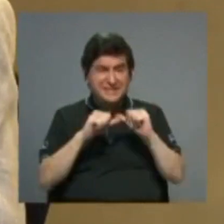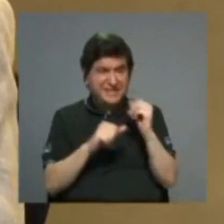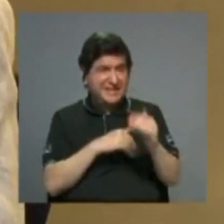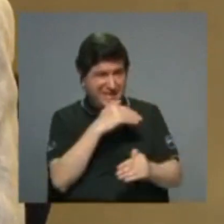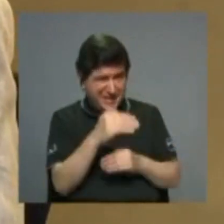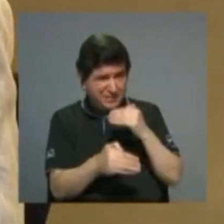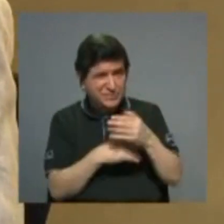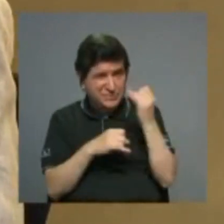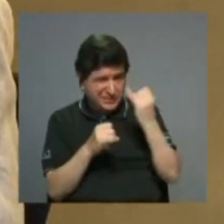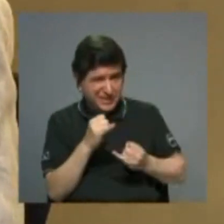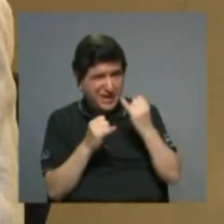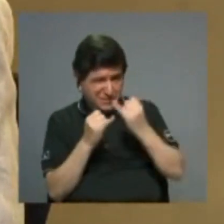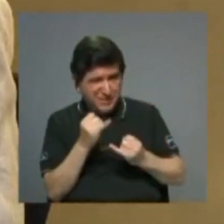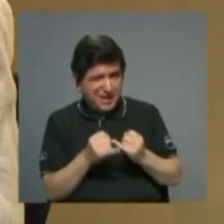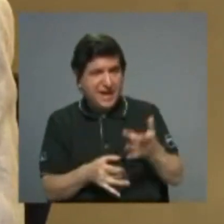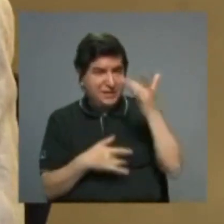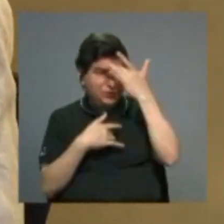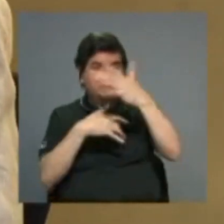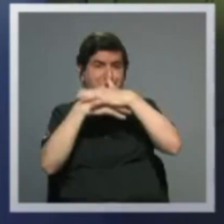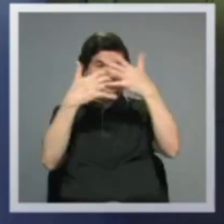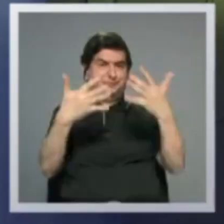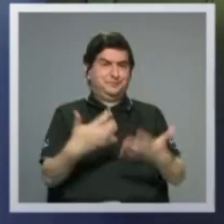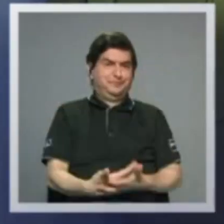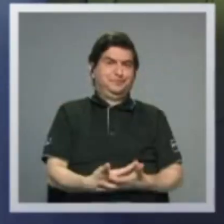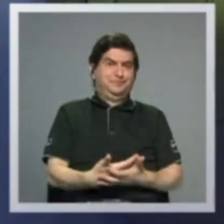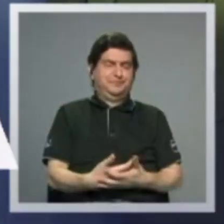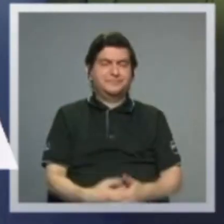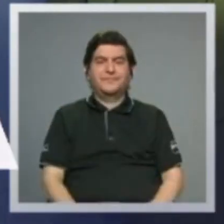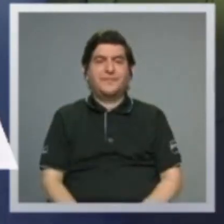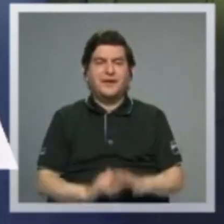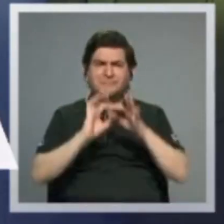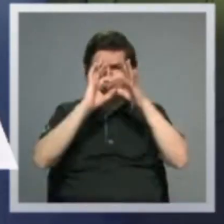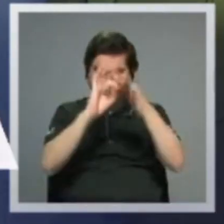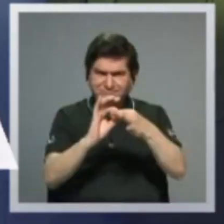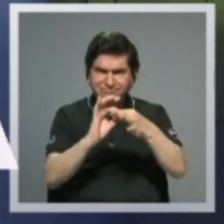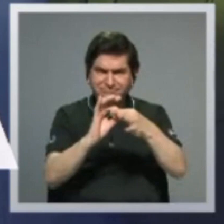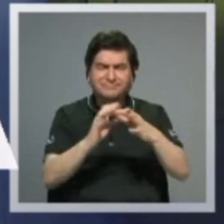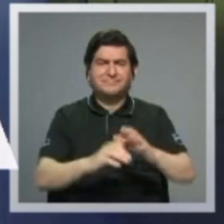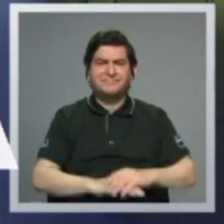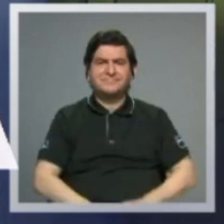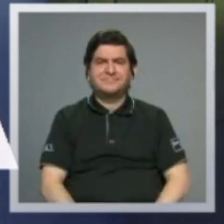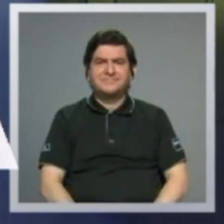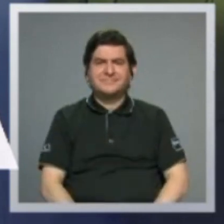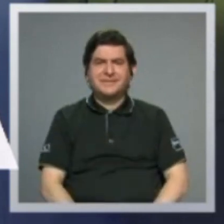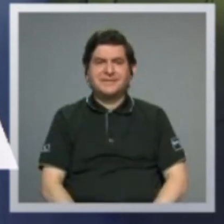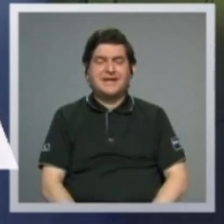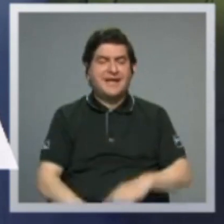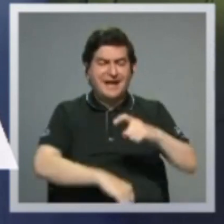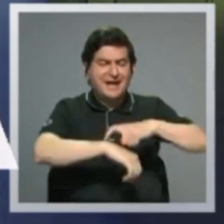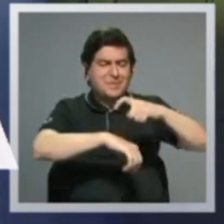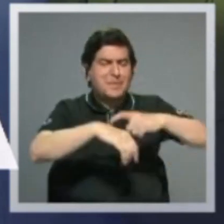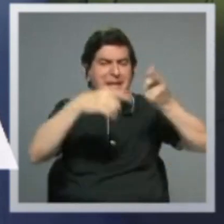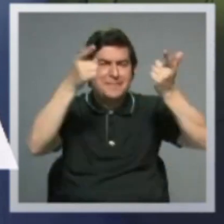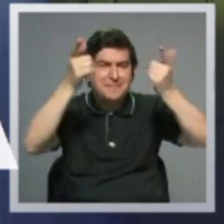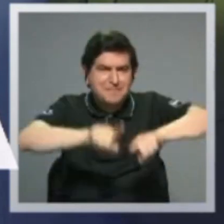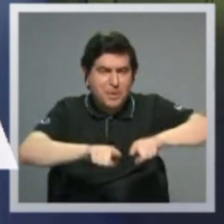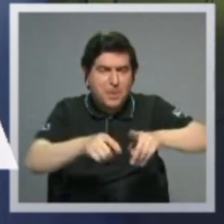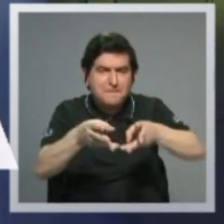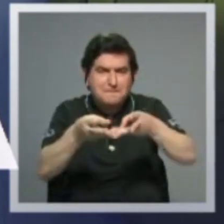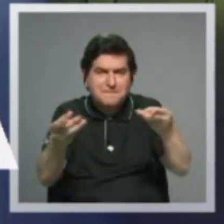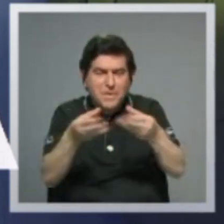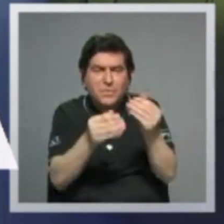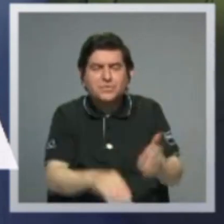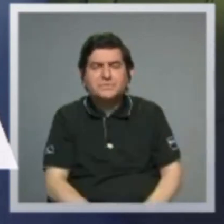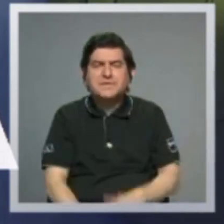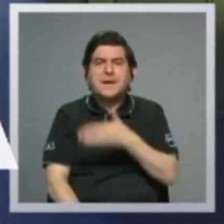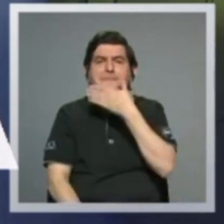proceso, terminando la parte de la pandemia. Entonces estas vinculaciones, cuando se dan, generan entonces una